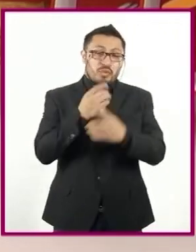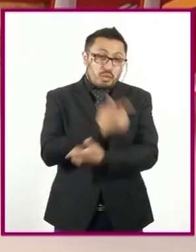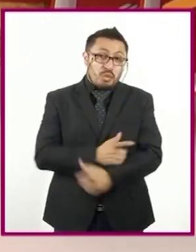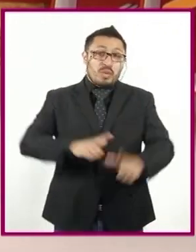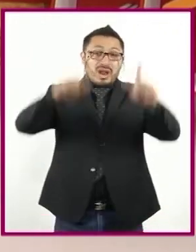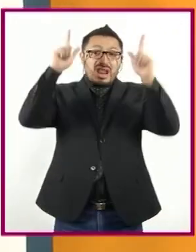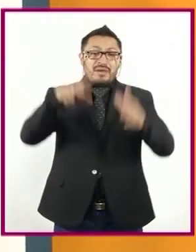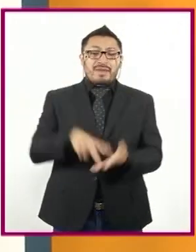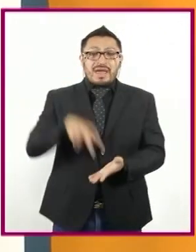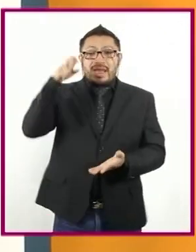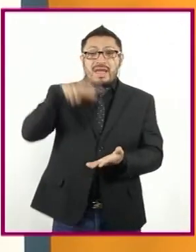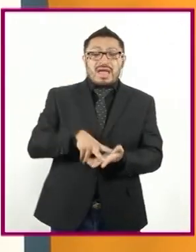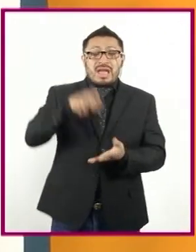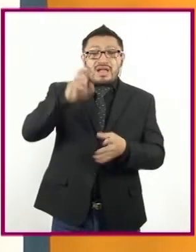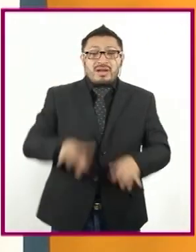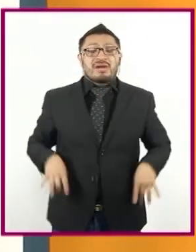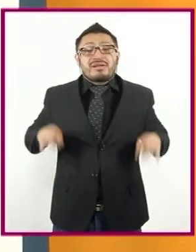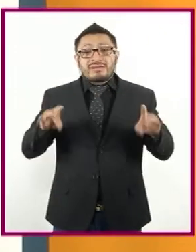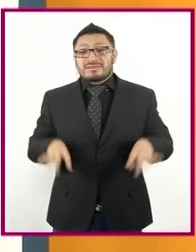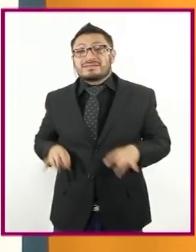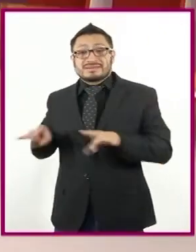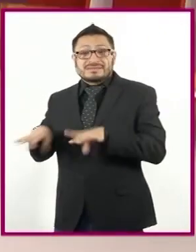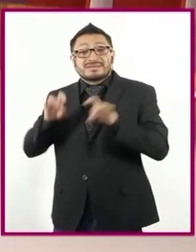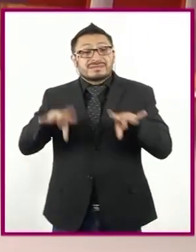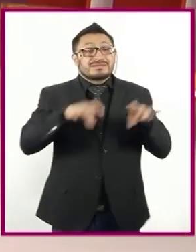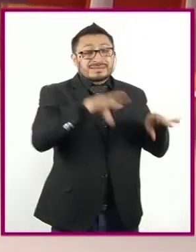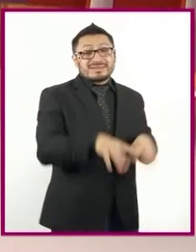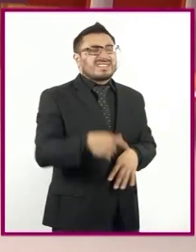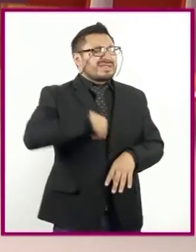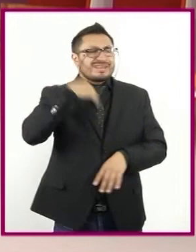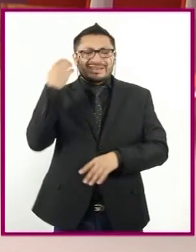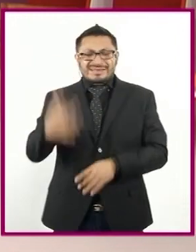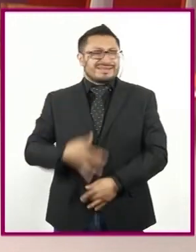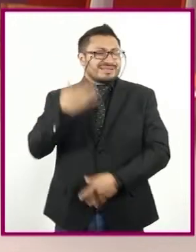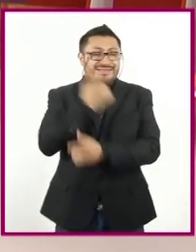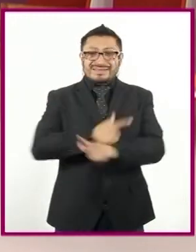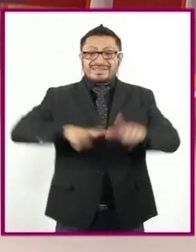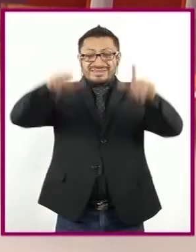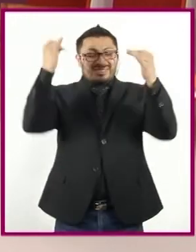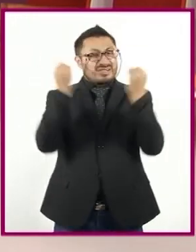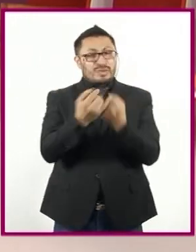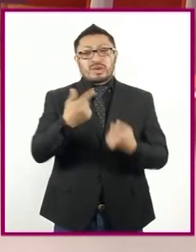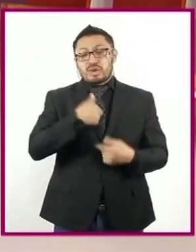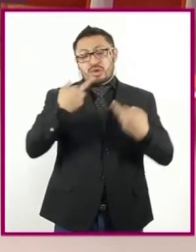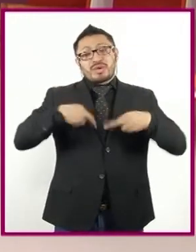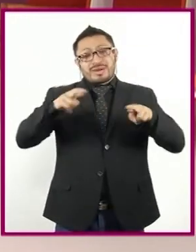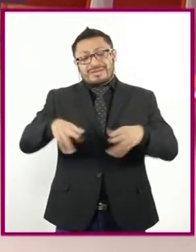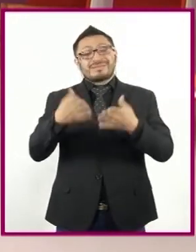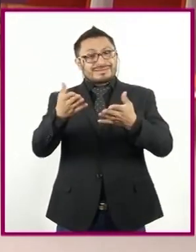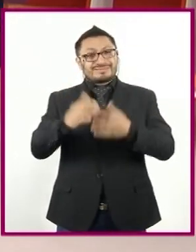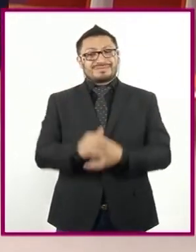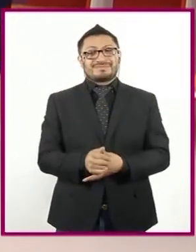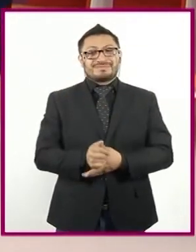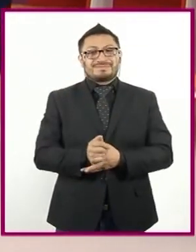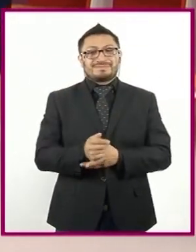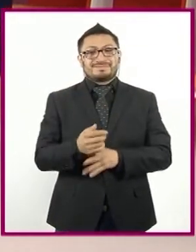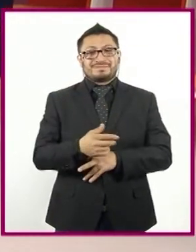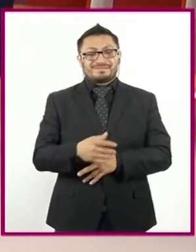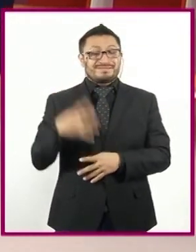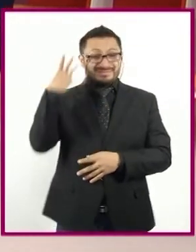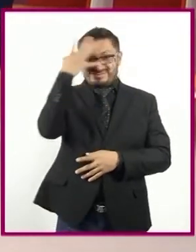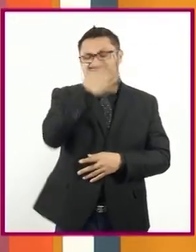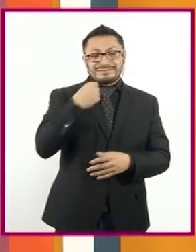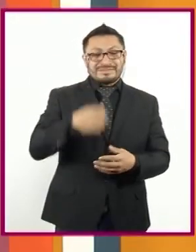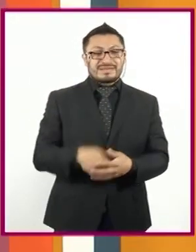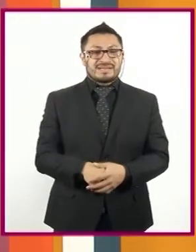que brinca por todos lados. Quisiera sentir ese tipo de libertad, entonces sí, yo representaría ahí. Ah, está